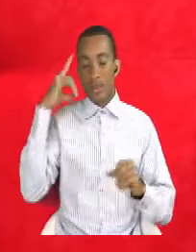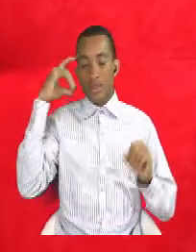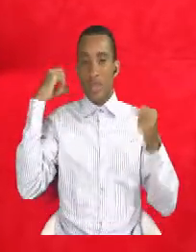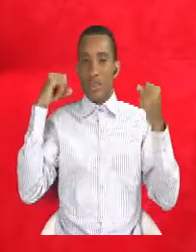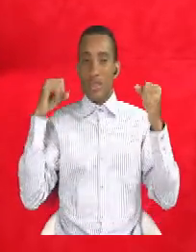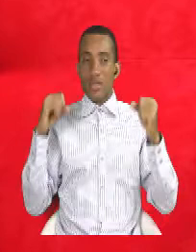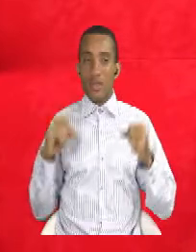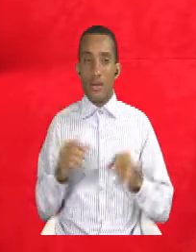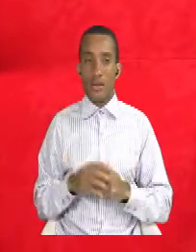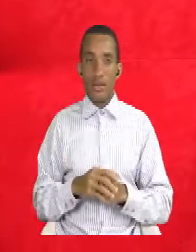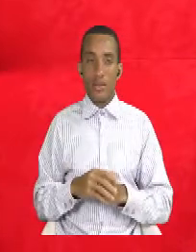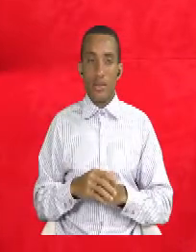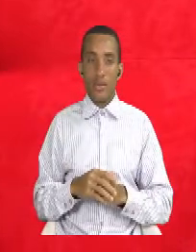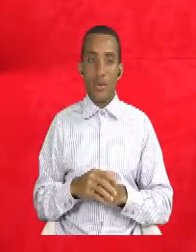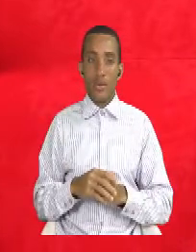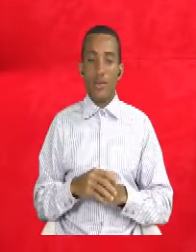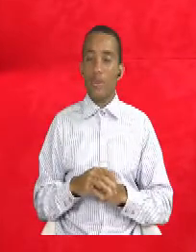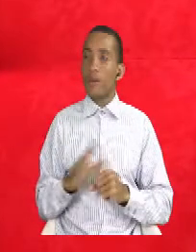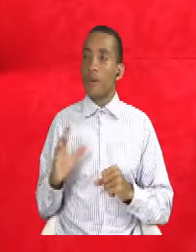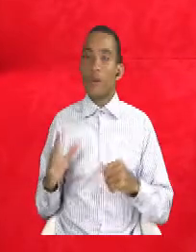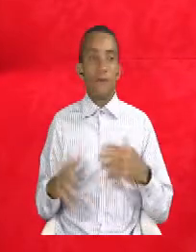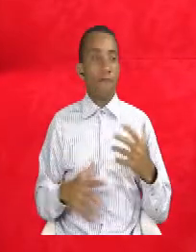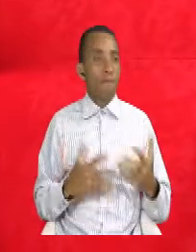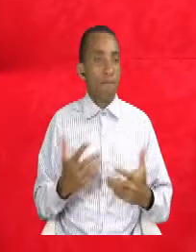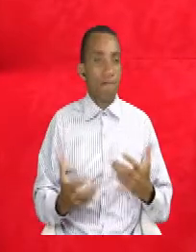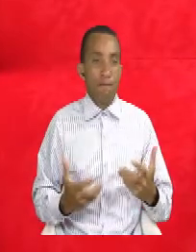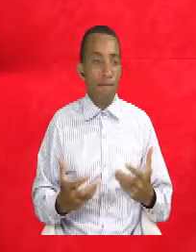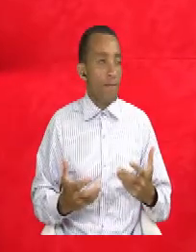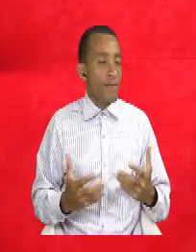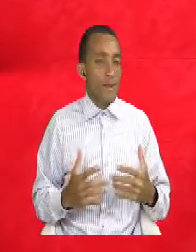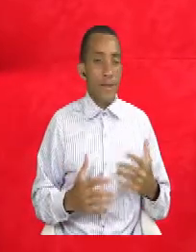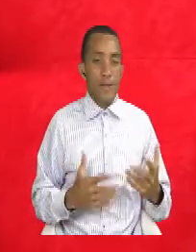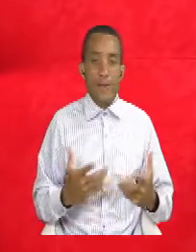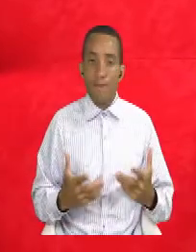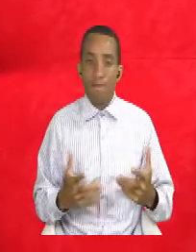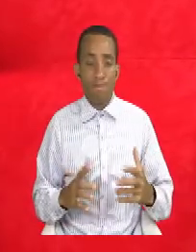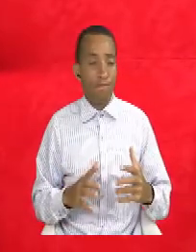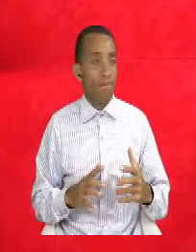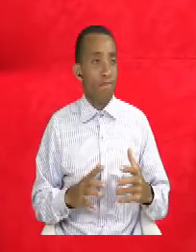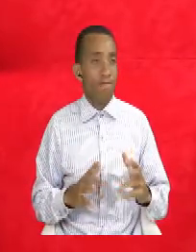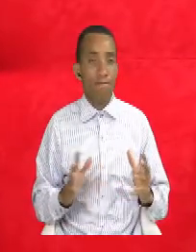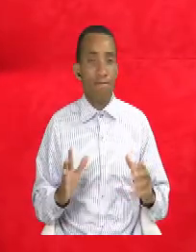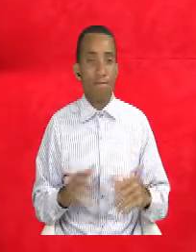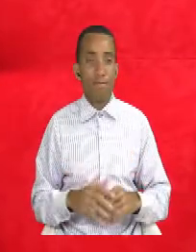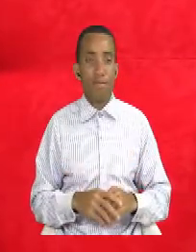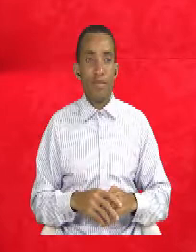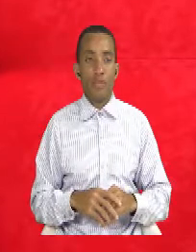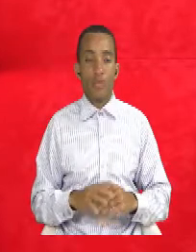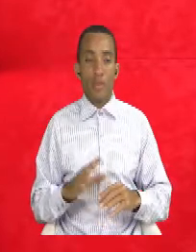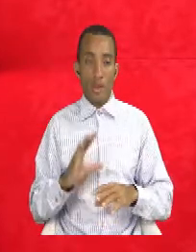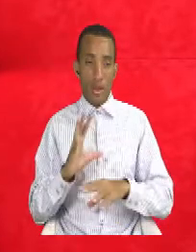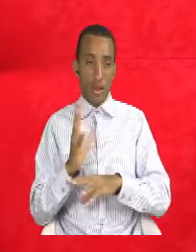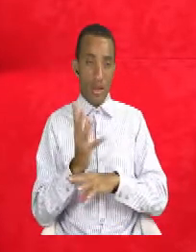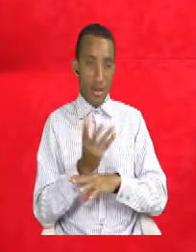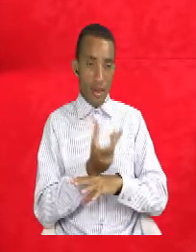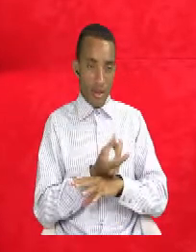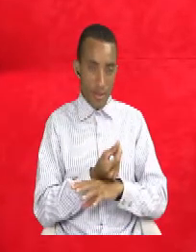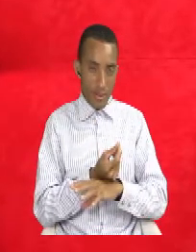de nuestras casillas y no encontramos una salida. Entonces, por medio del arte, por medio